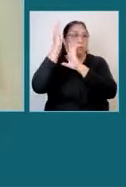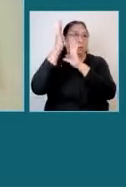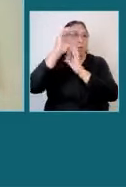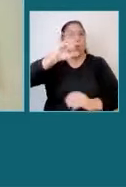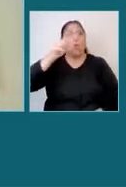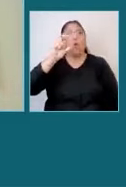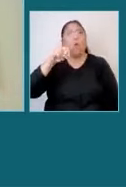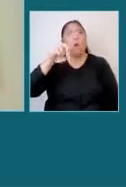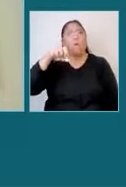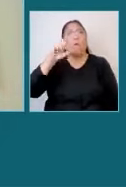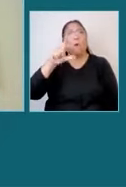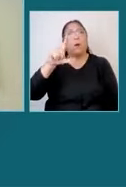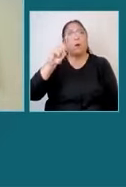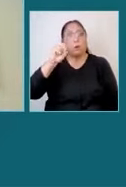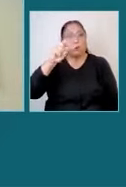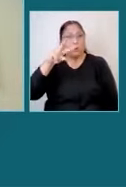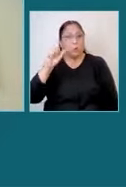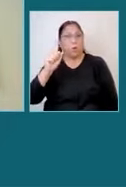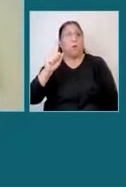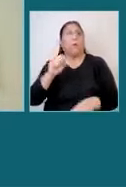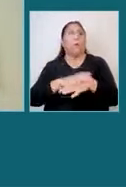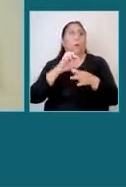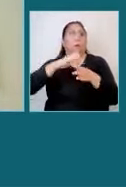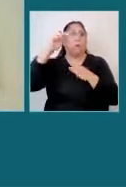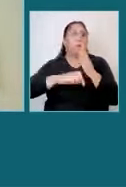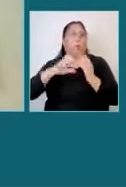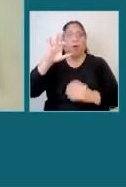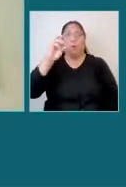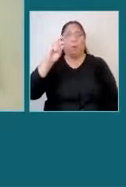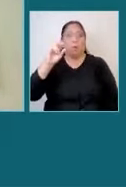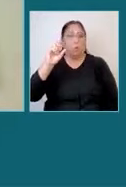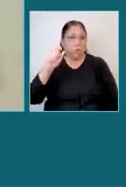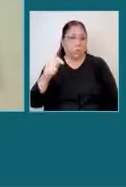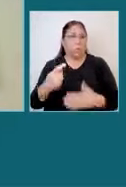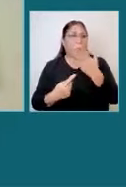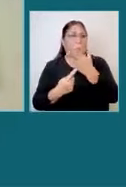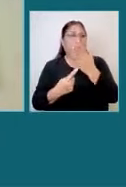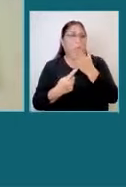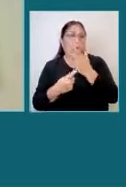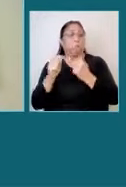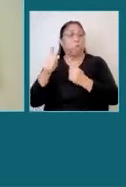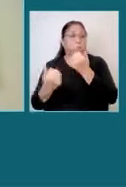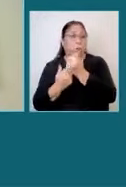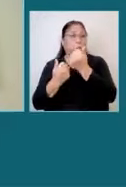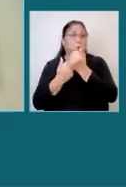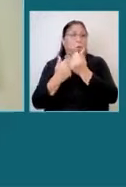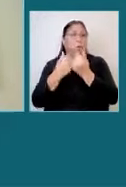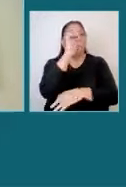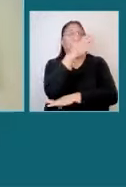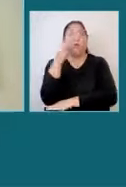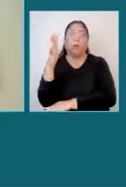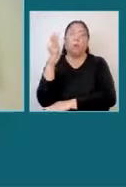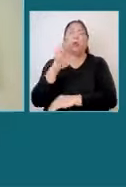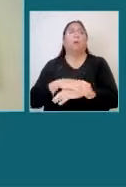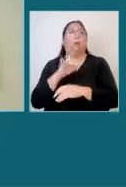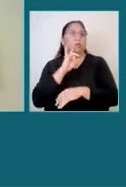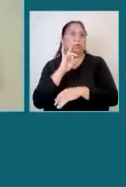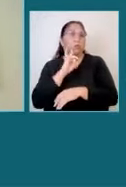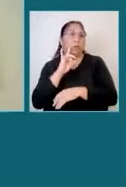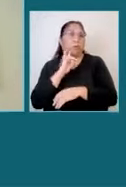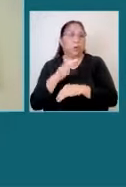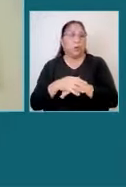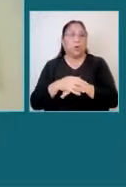Macher, director país del programa FOREST, programa de cooperación técnica de USAID y el Servicio Forestal de los Estados Unidos,